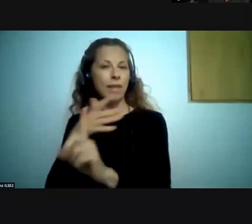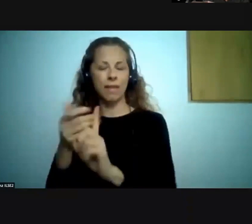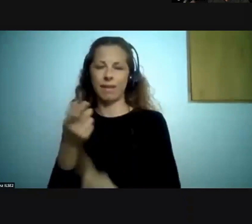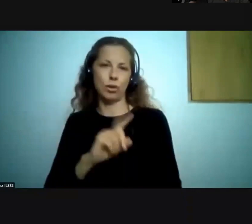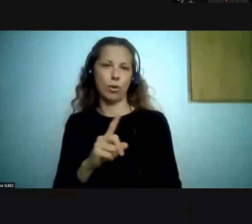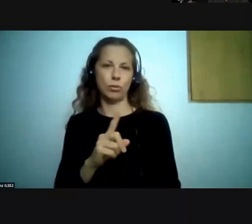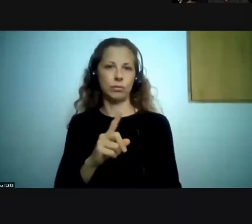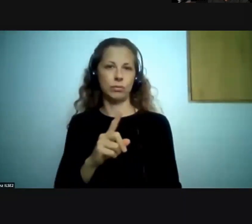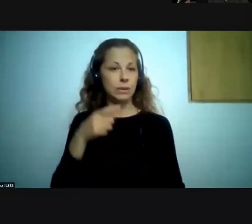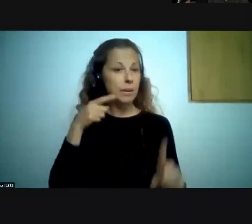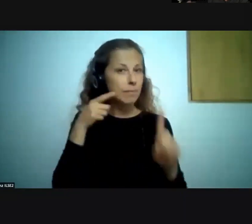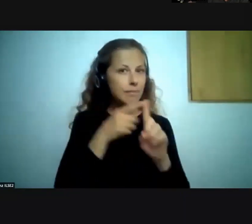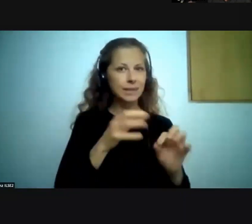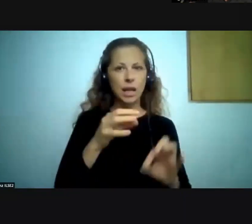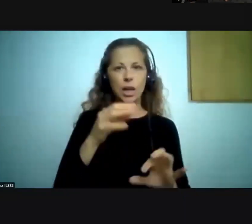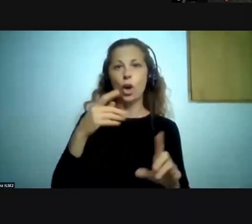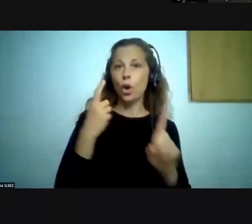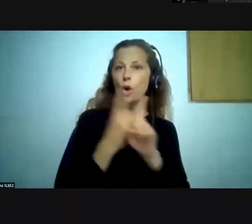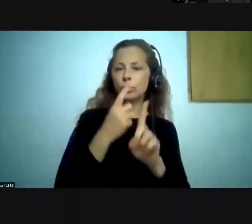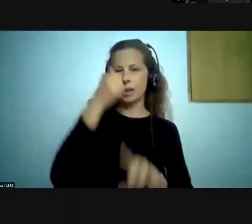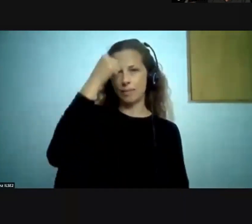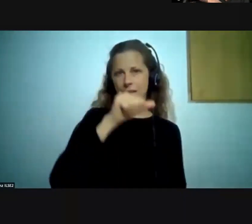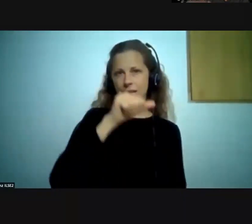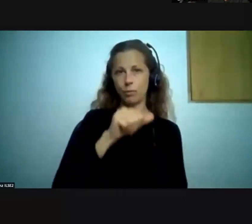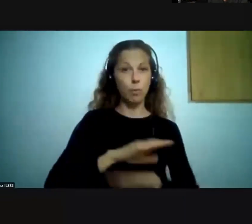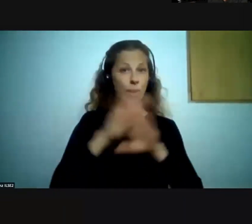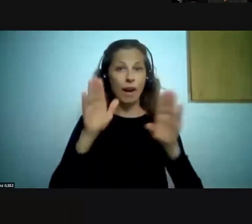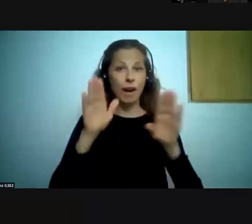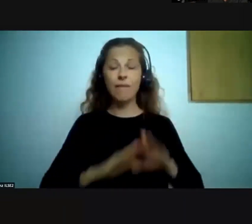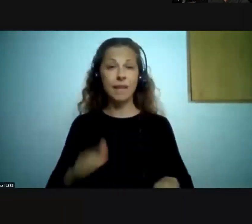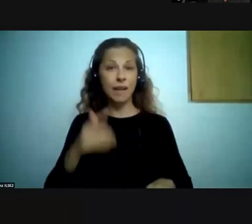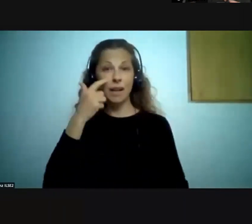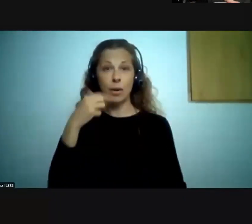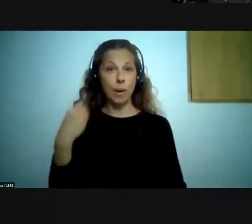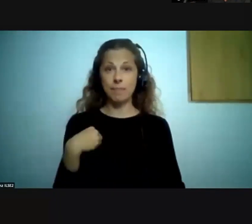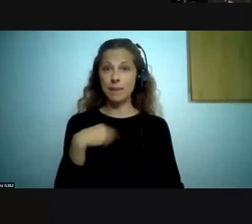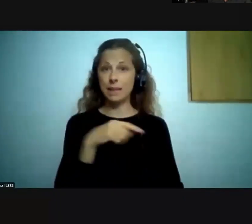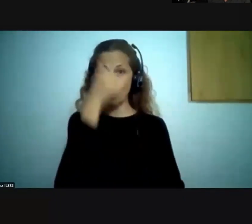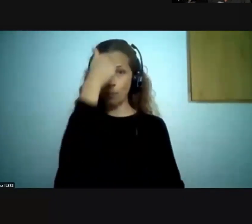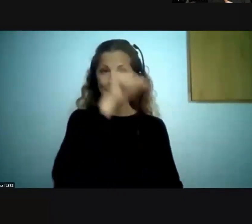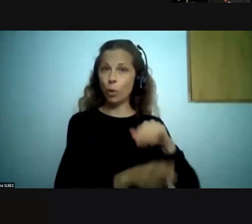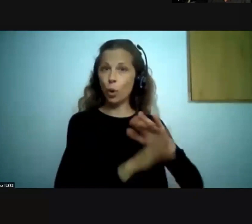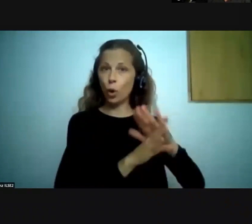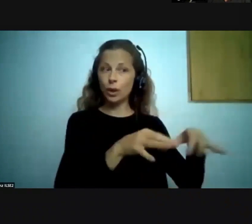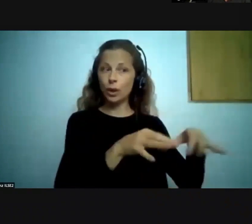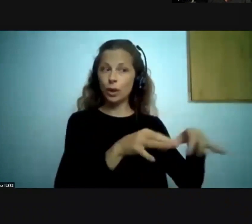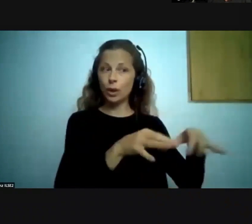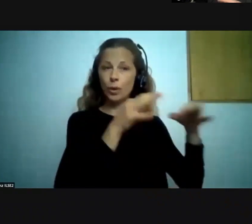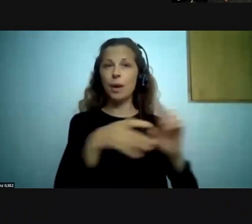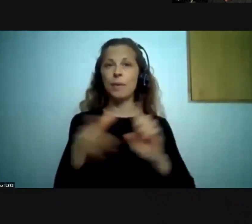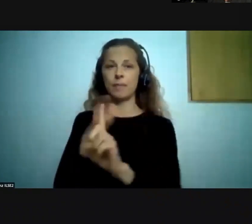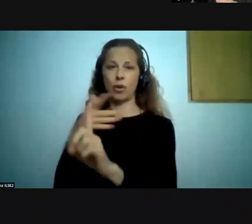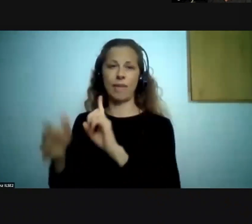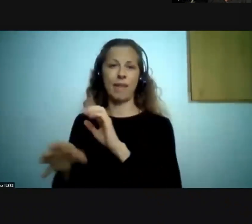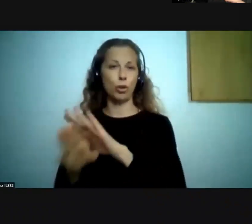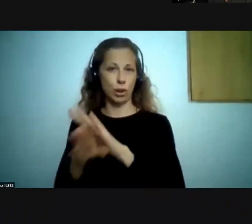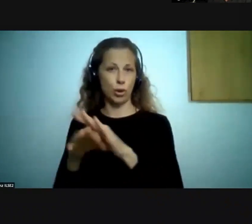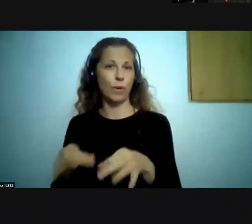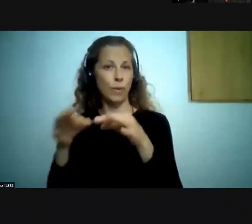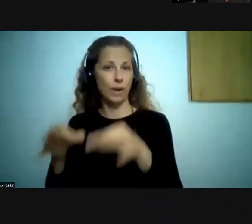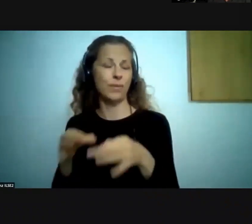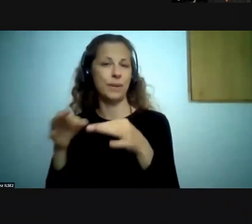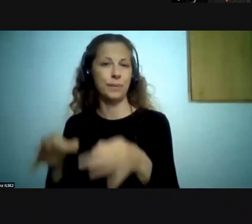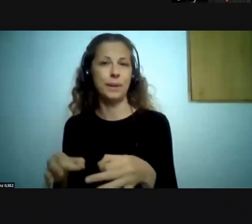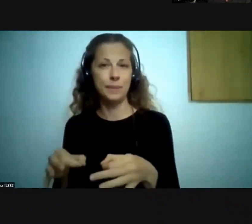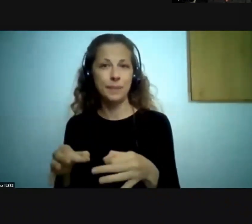final las circunstancias que dan lugar a ese hecho grave van a seguir influyendo para que se produzca la violencia o para que se produzcan otras formas de dominio,